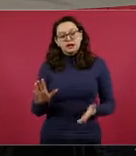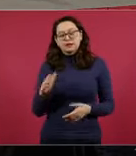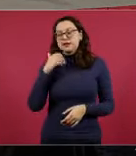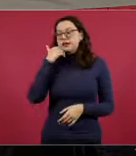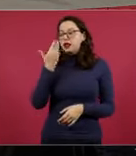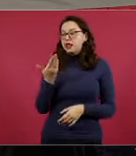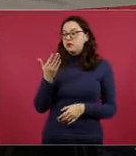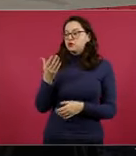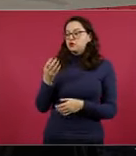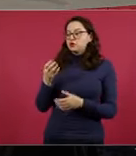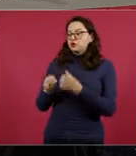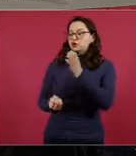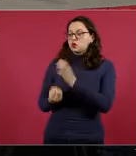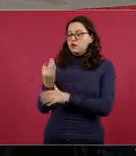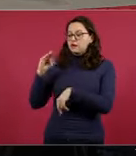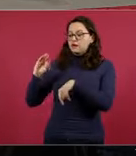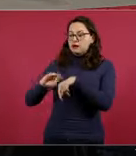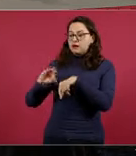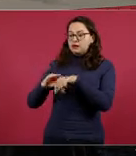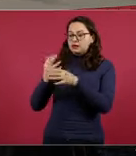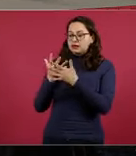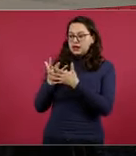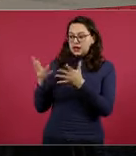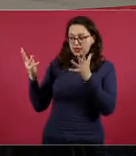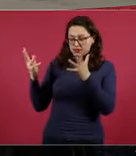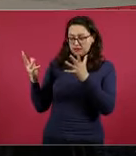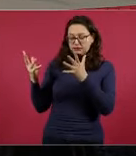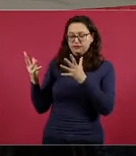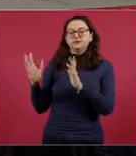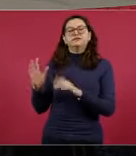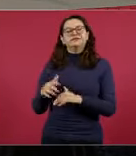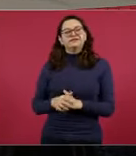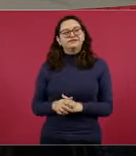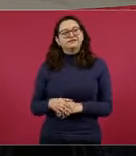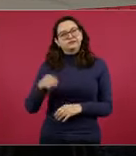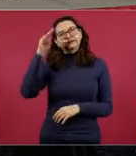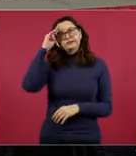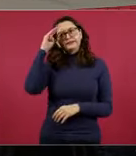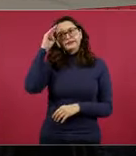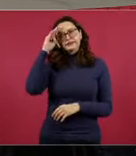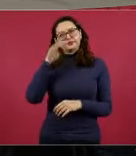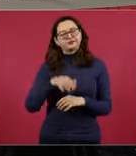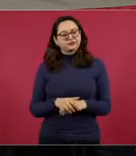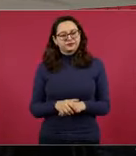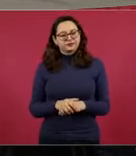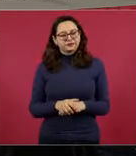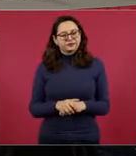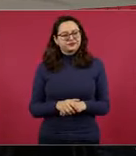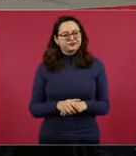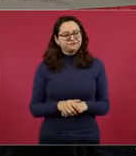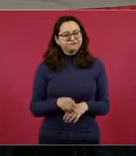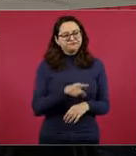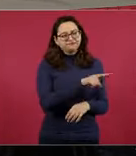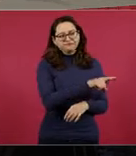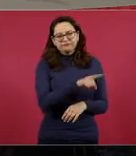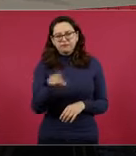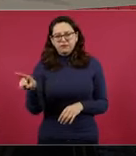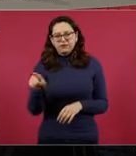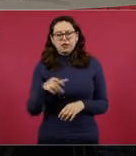podíamos quedarnos con el objetivo del 97% de abasto, porque no se cumplía